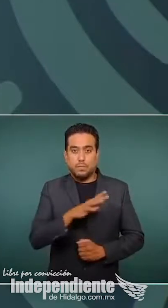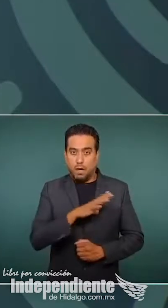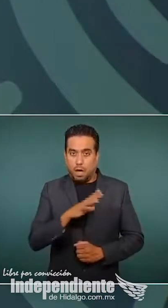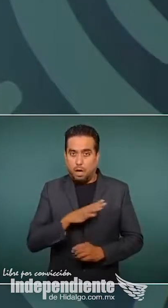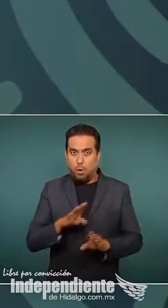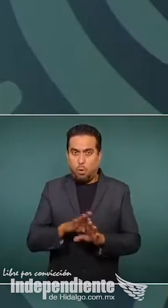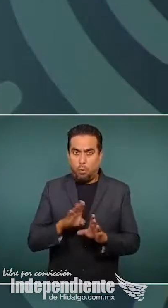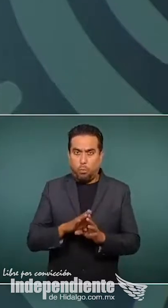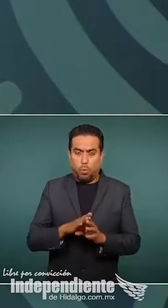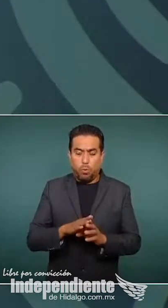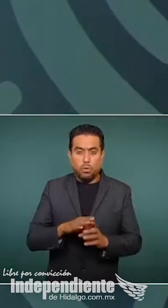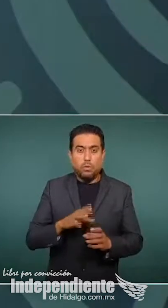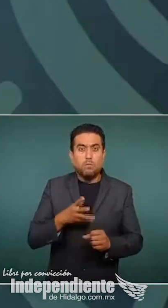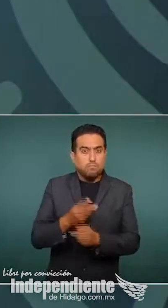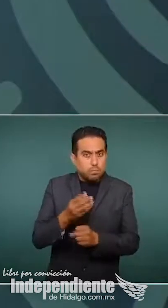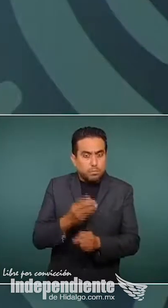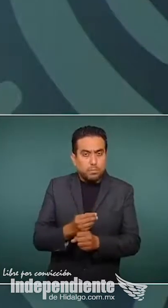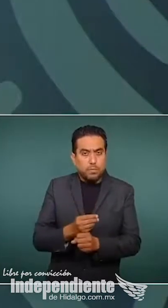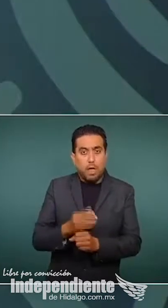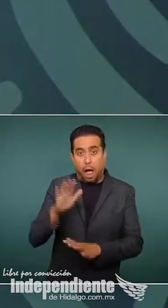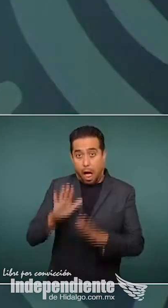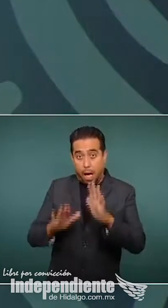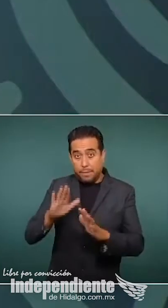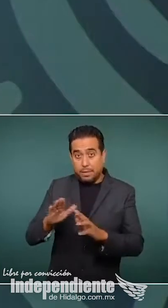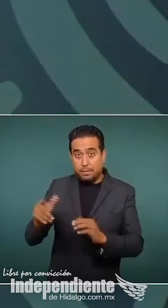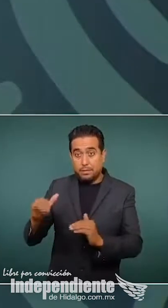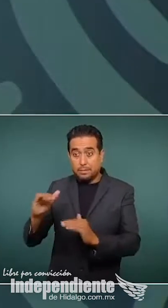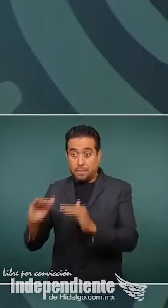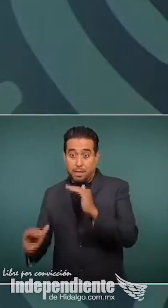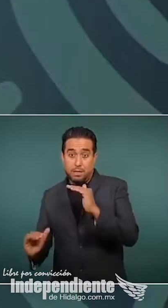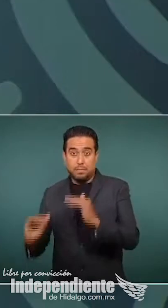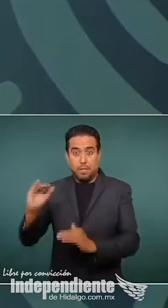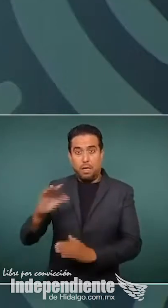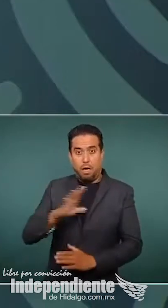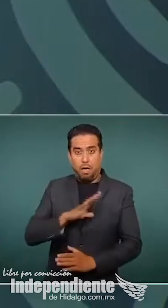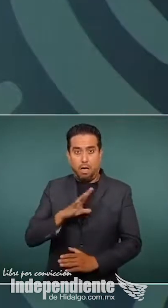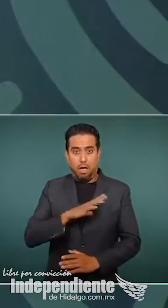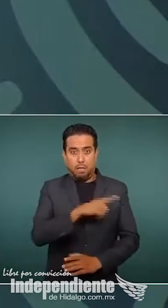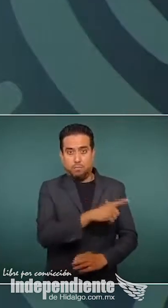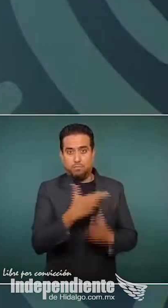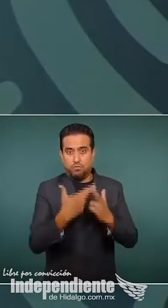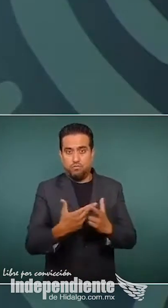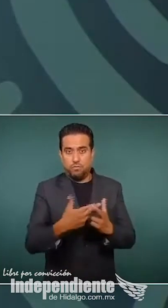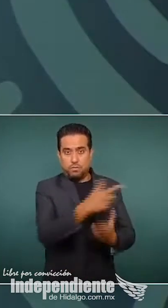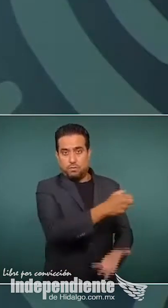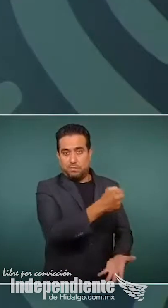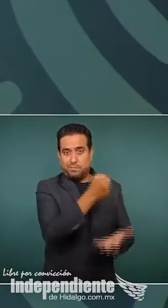financieros y se disponen de 60 mil millones de pesos